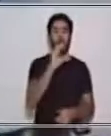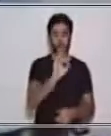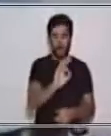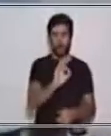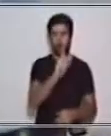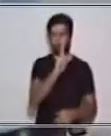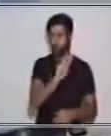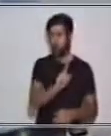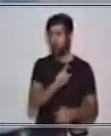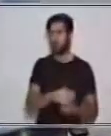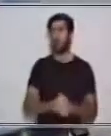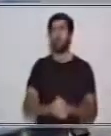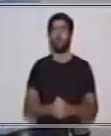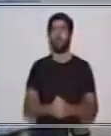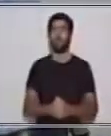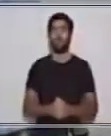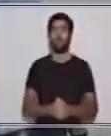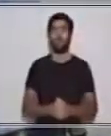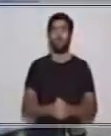que este sería